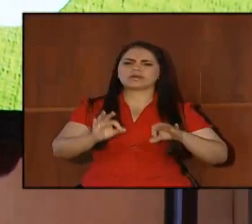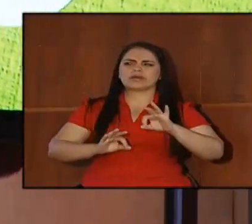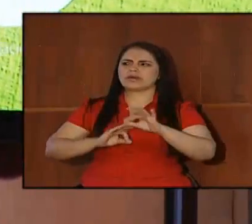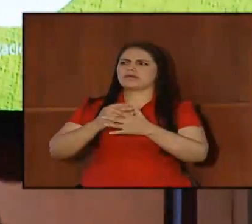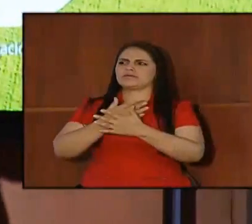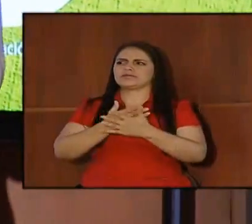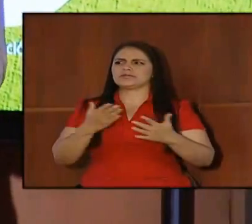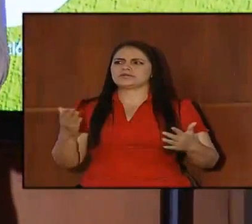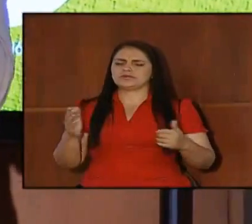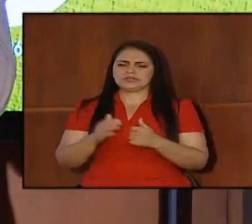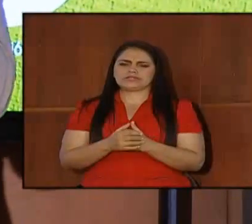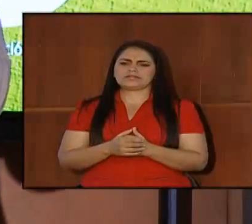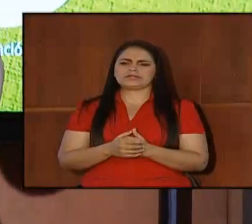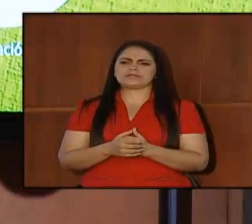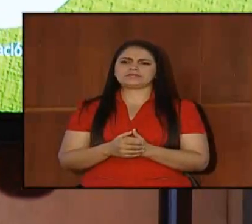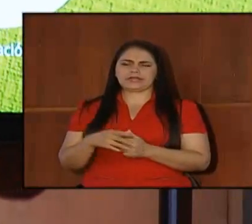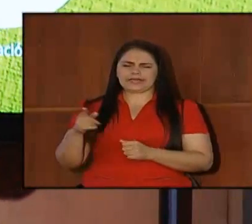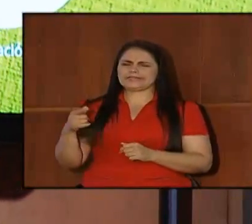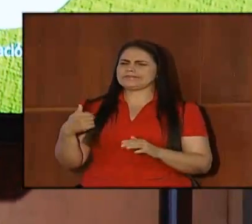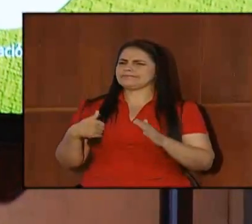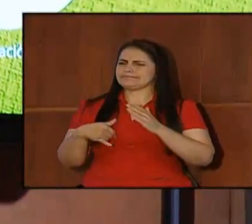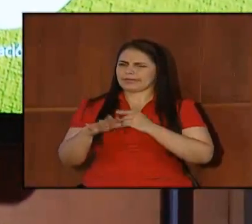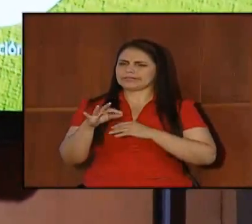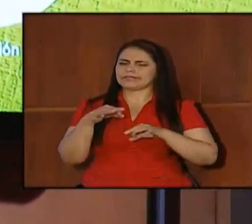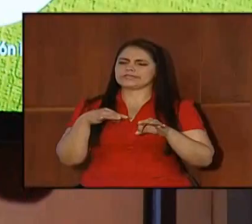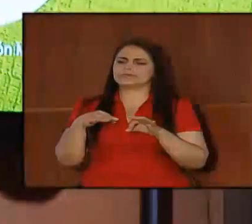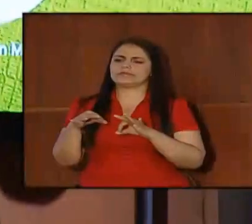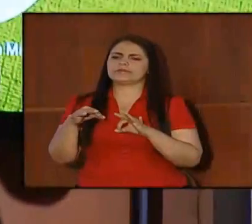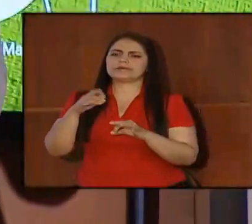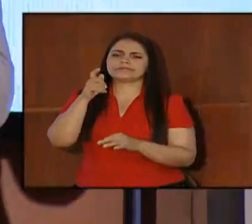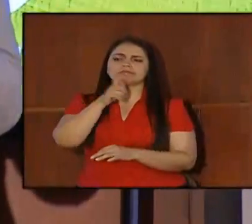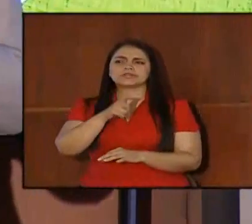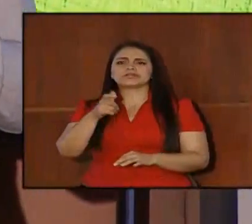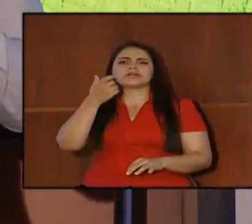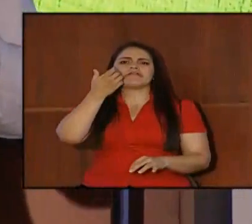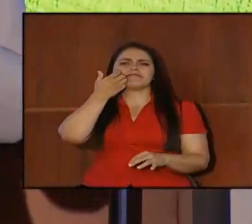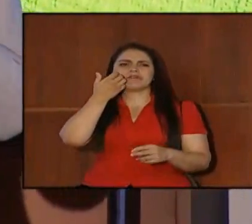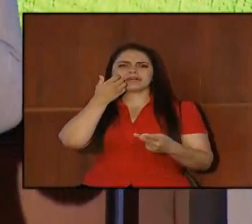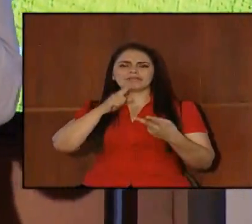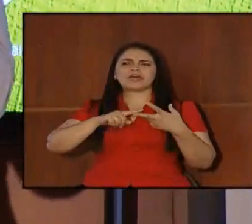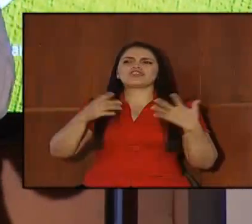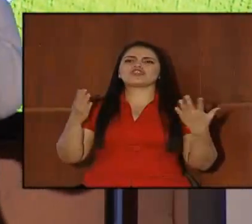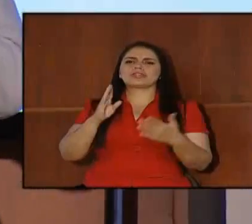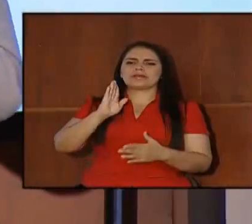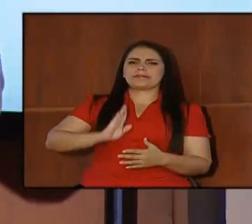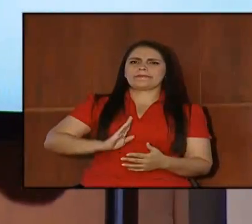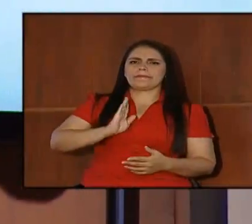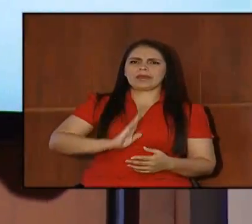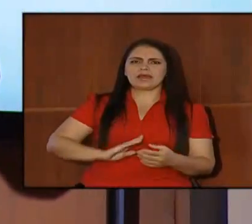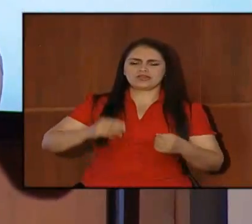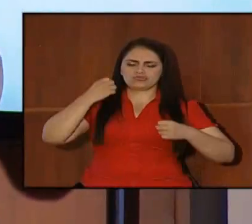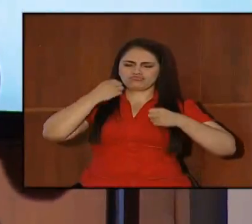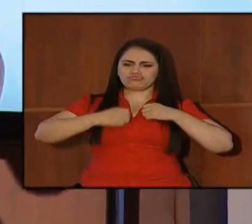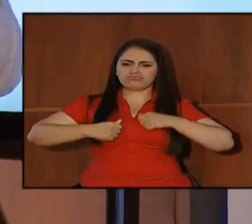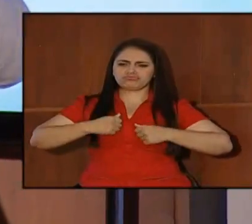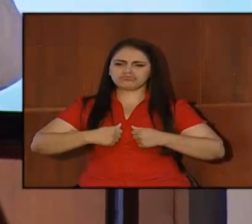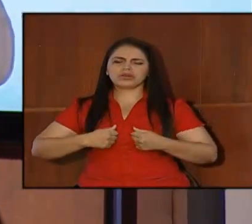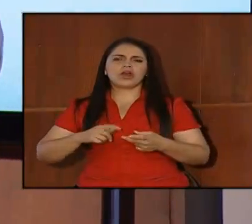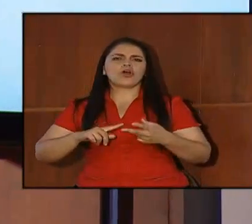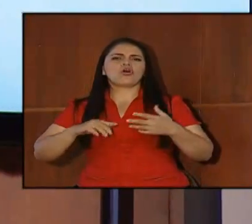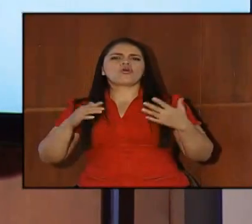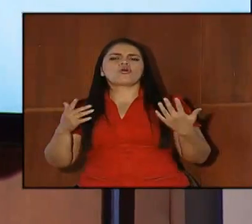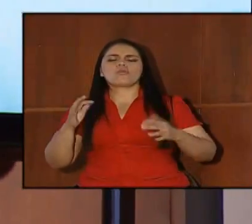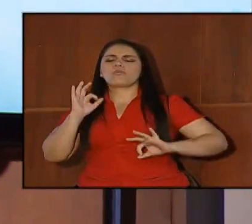se va a adentrar un poquito al cuidado del paciente en el baño, cómo se baña, cómo se hace